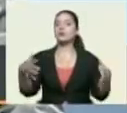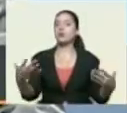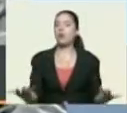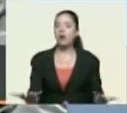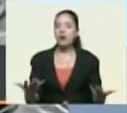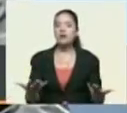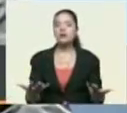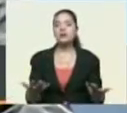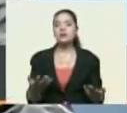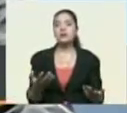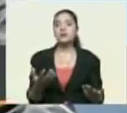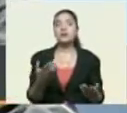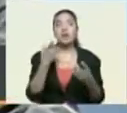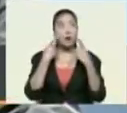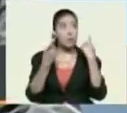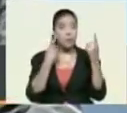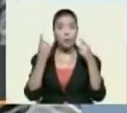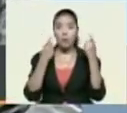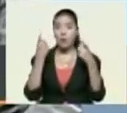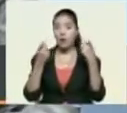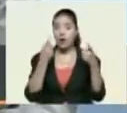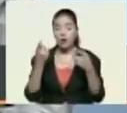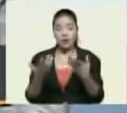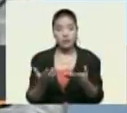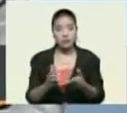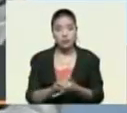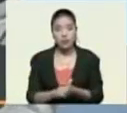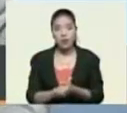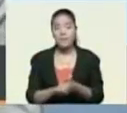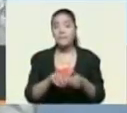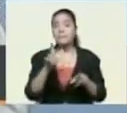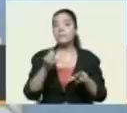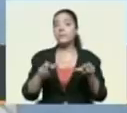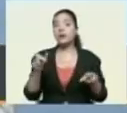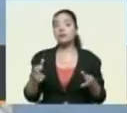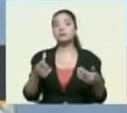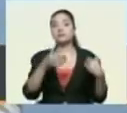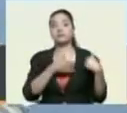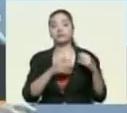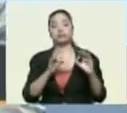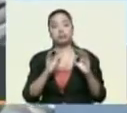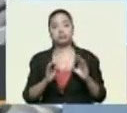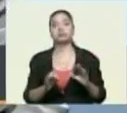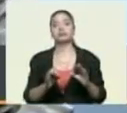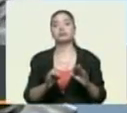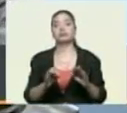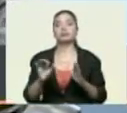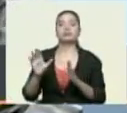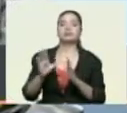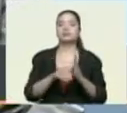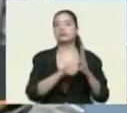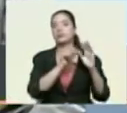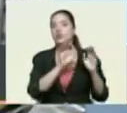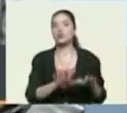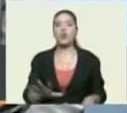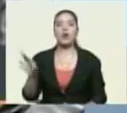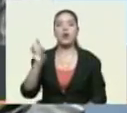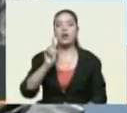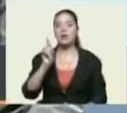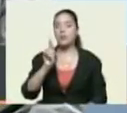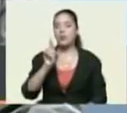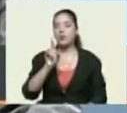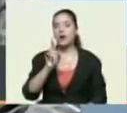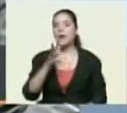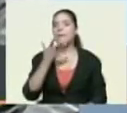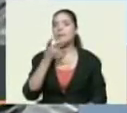estando solicitadas por las autoridades competentes desfalcaron la República en los casos